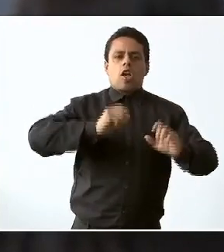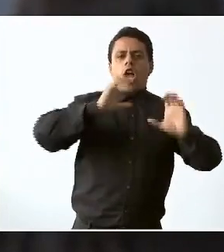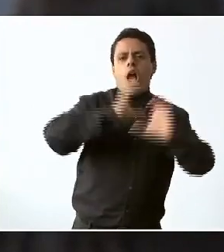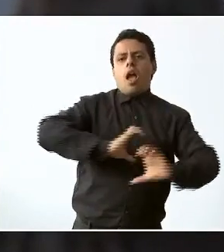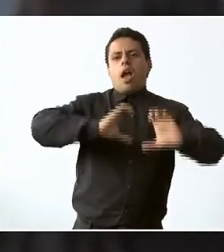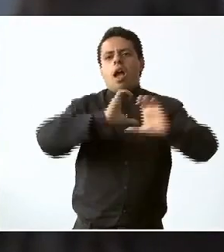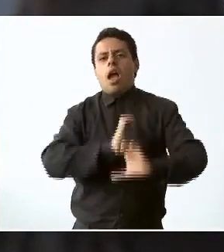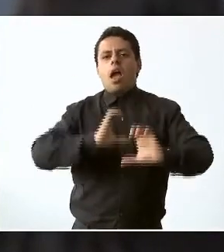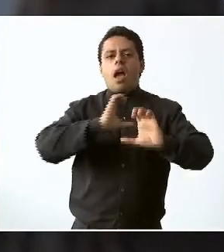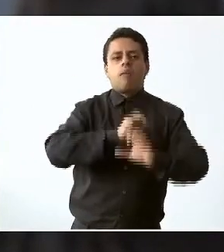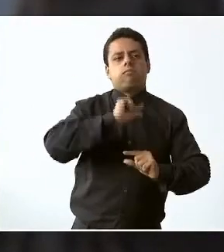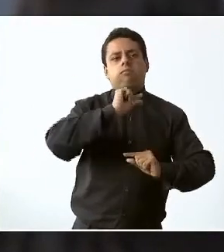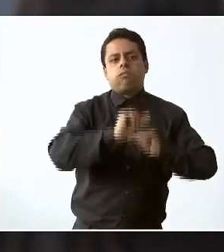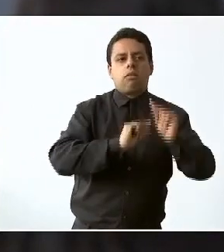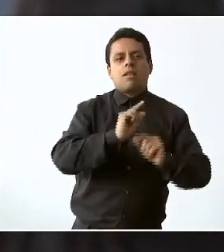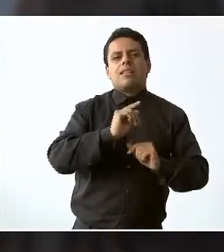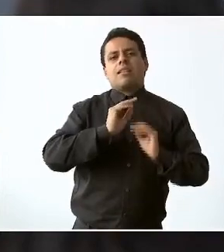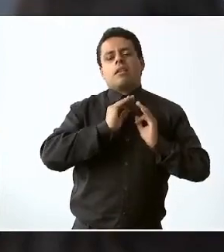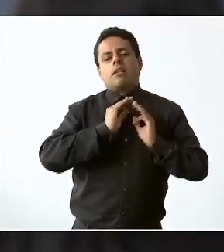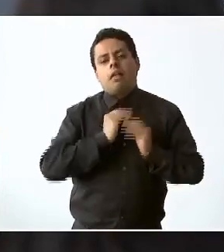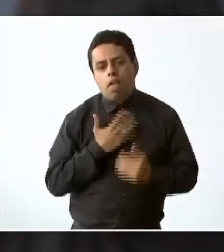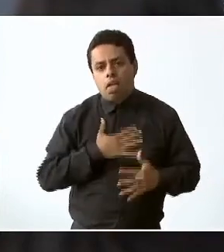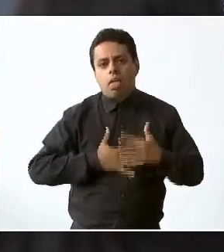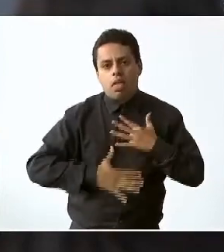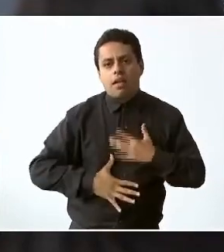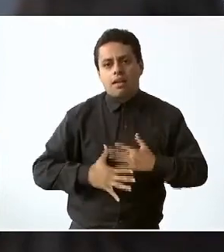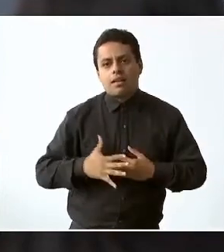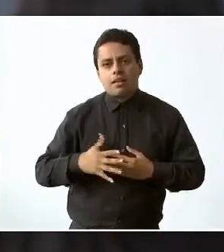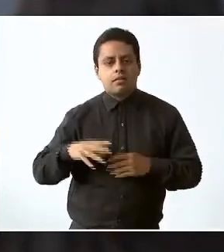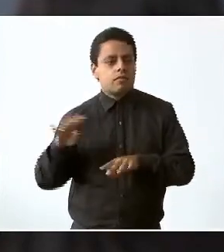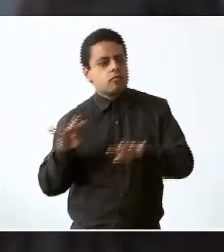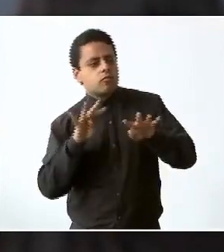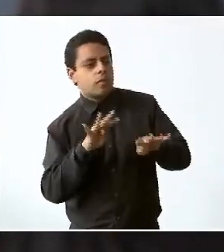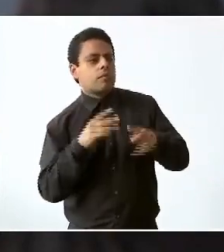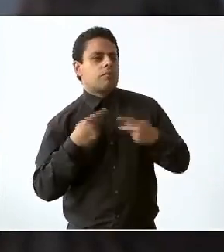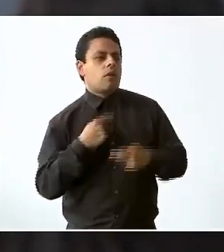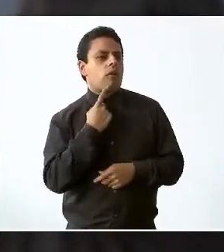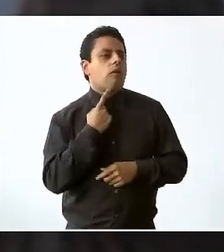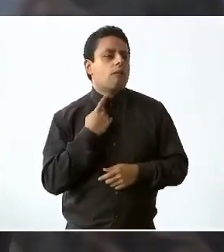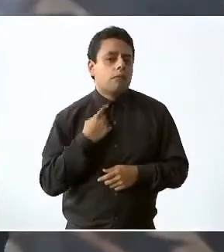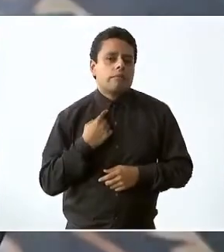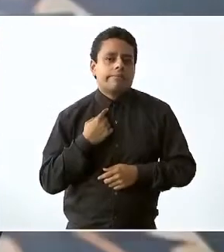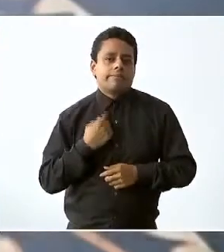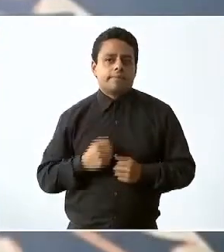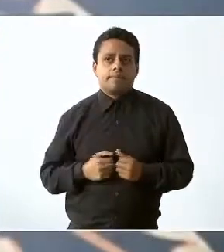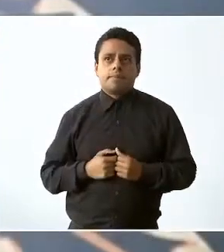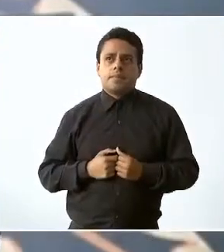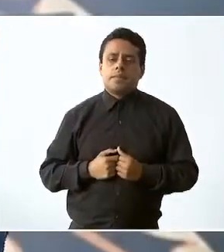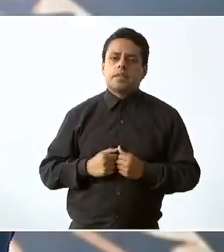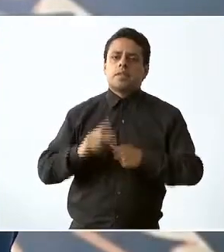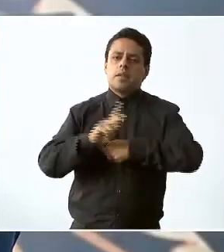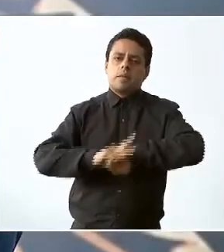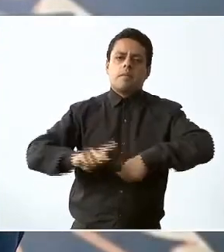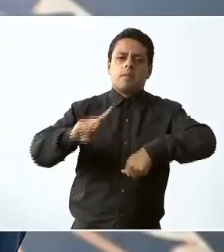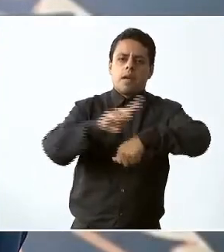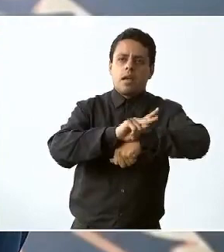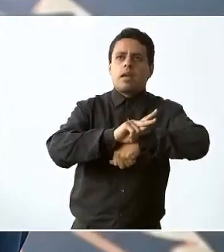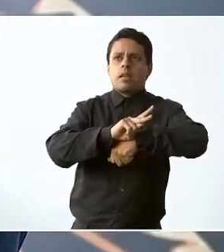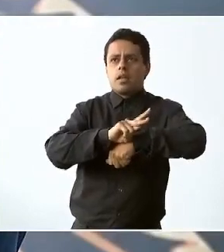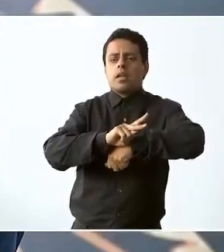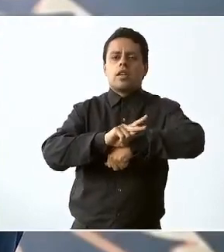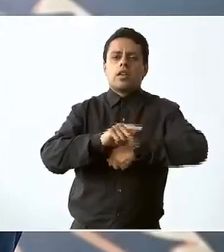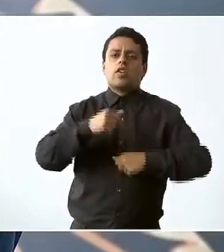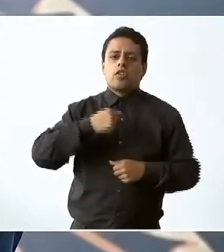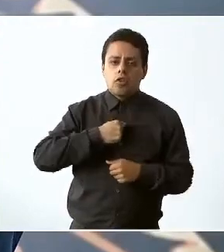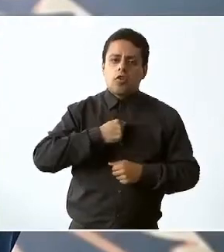la camisa, han hecho la lujuria y el ritmo de las horas. Patria, te doy de tu dicha